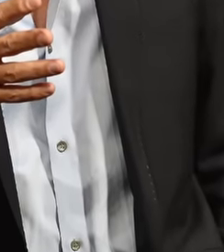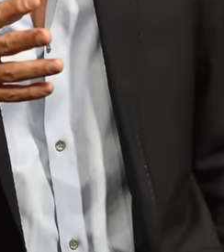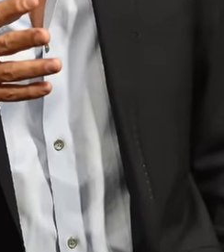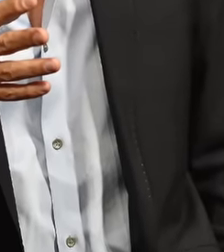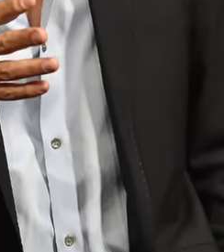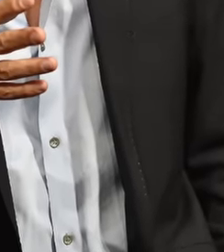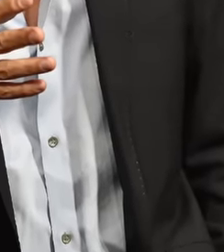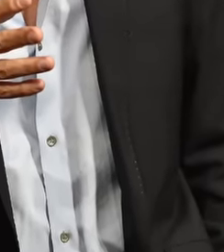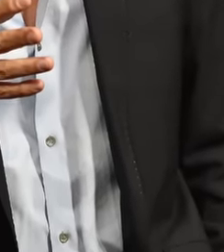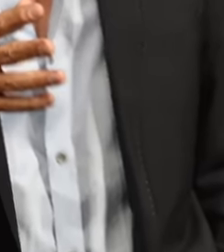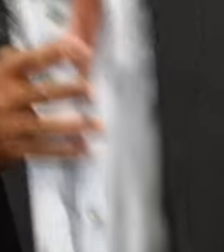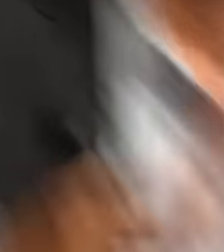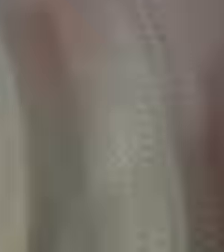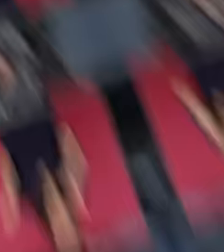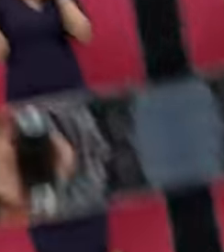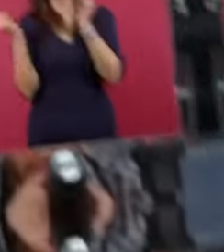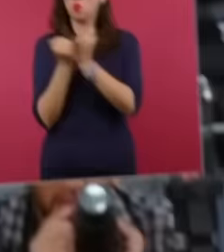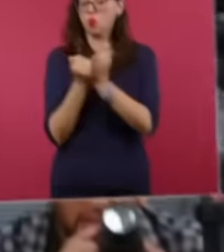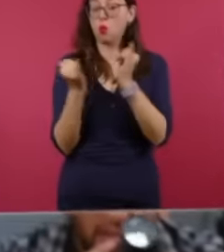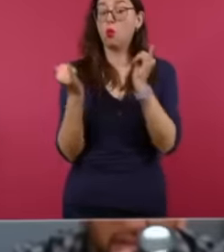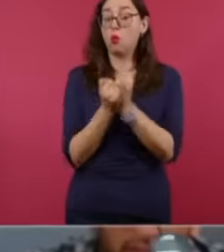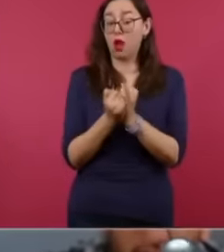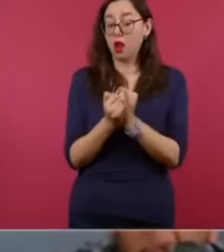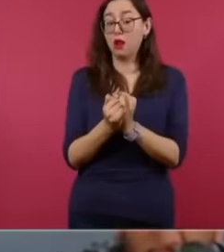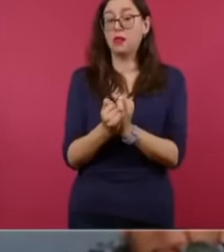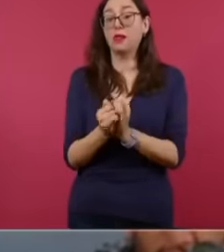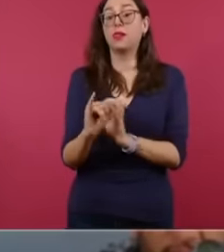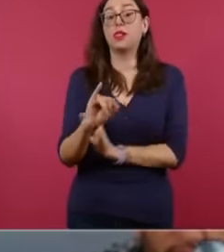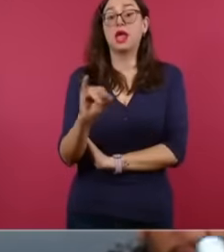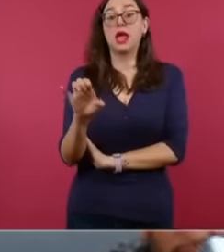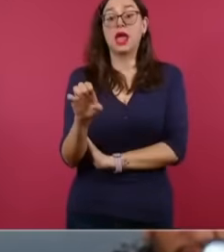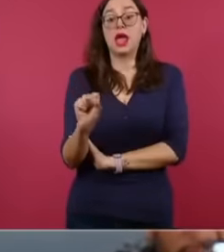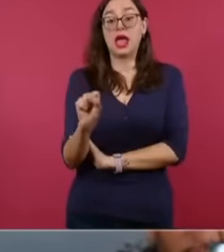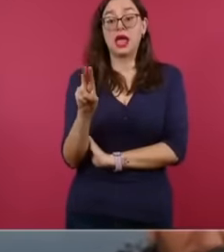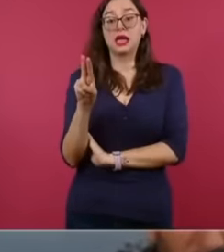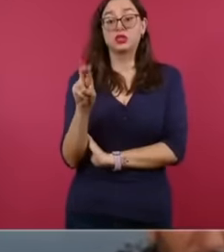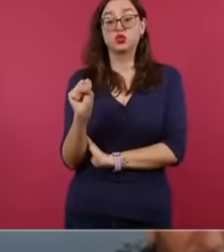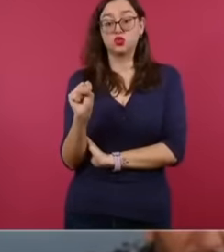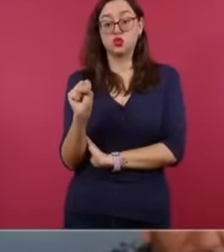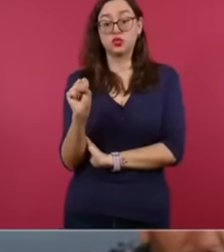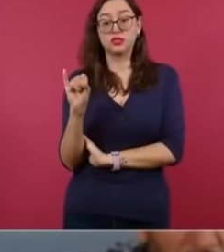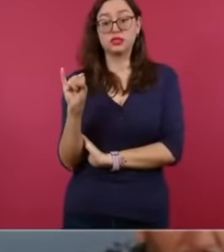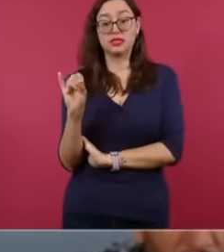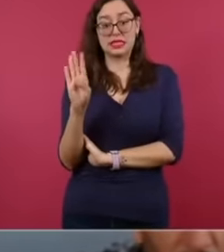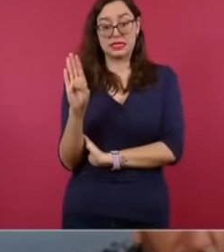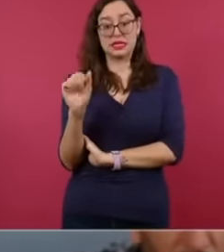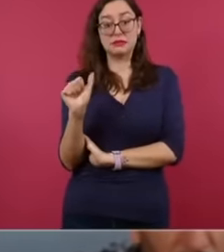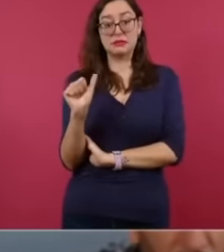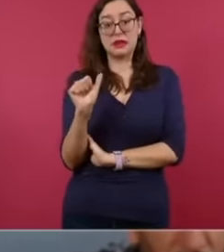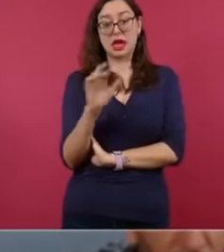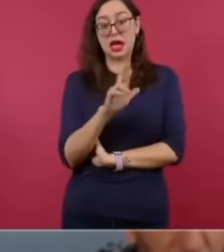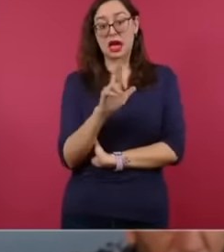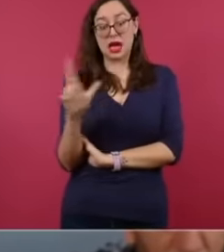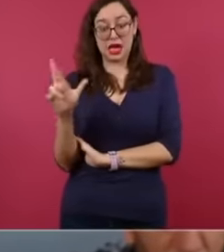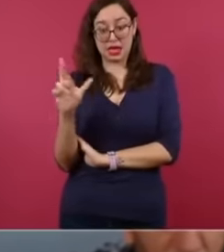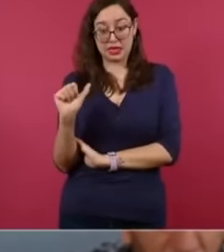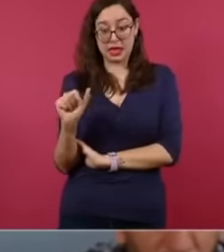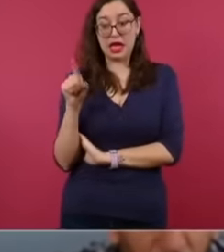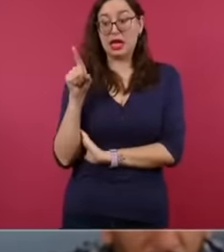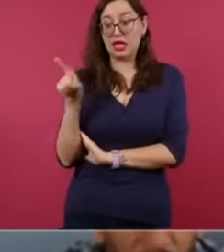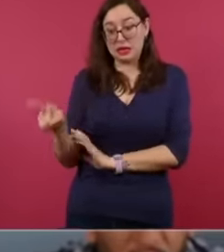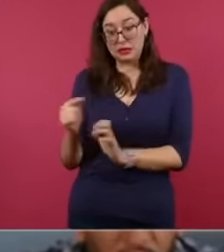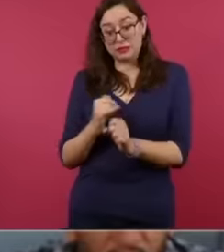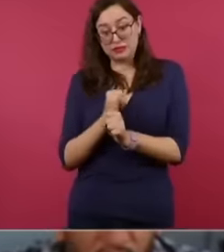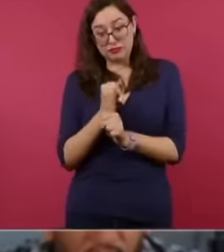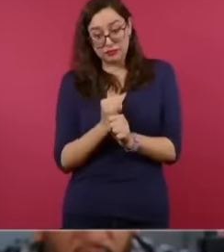reputación. Un claro ejemplo vemos hoy en la conferencia de prensa, donde da respuesta a una